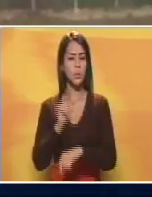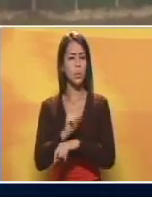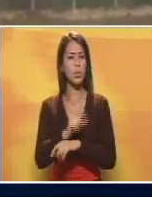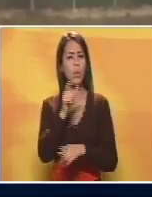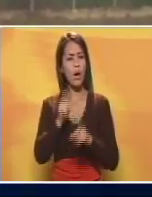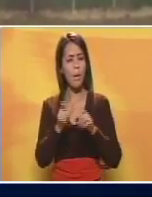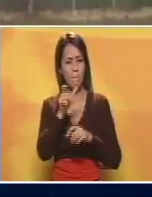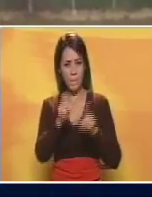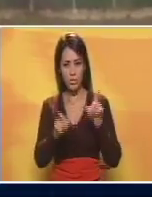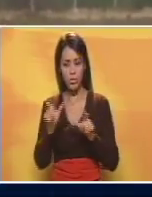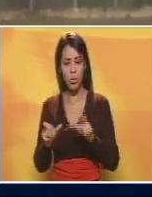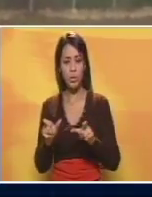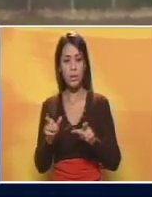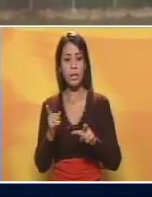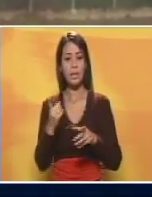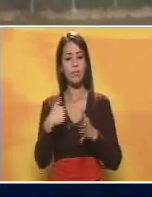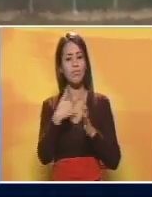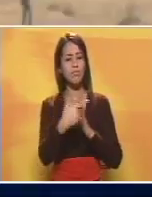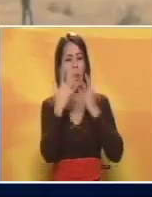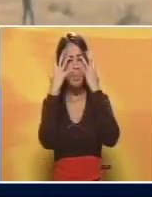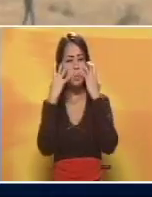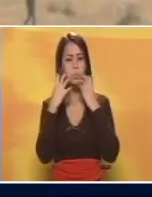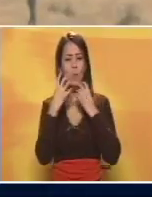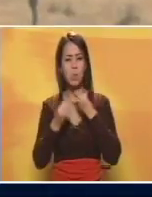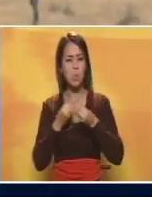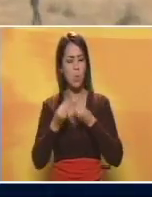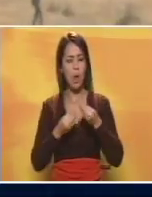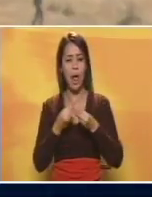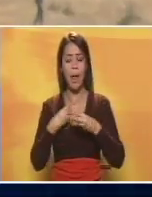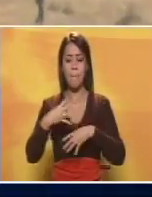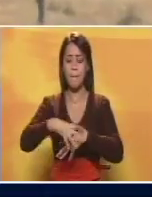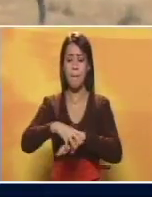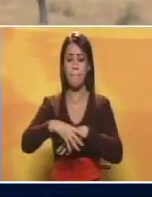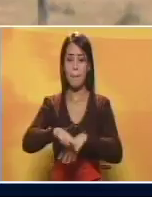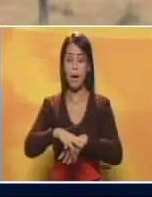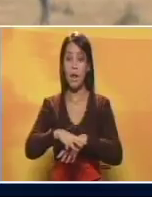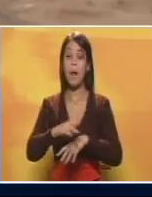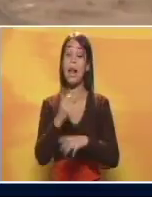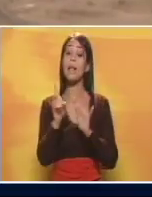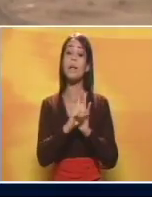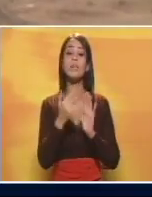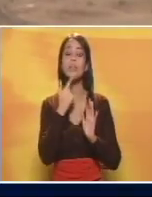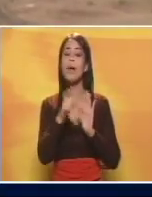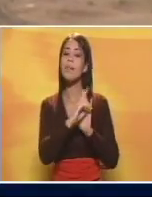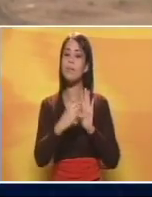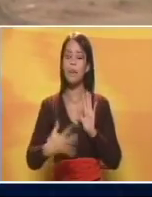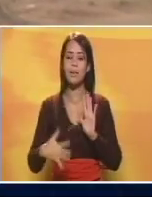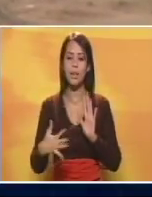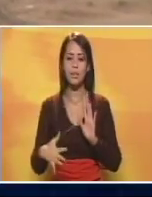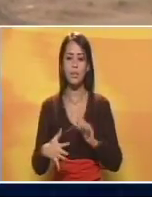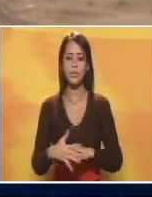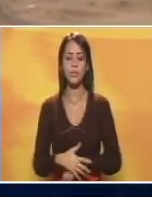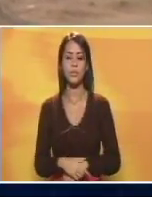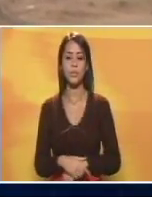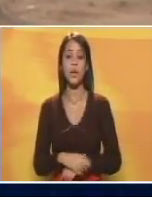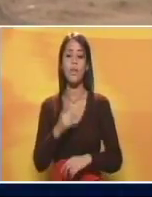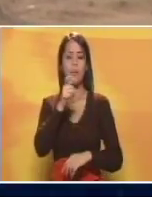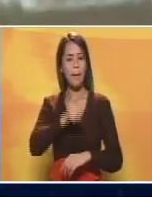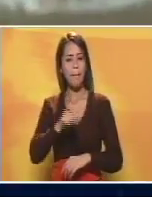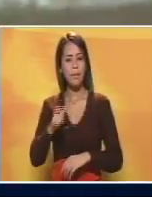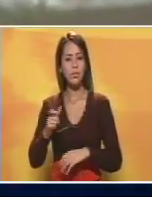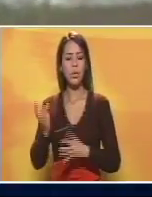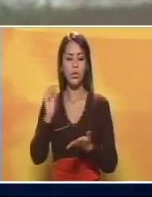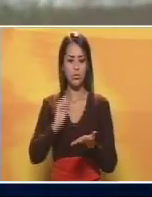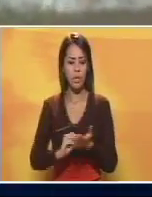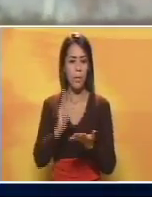personas de intentar llevar a cabo actos terroristas. En las manifestaciones reclaman el derecho al retorno de los refugiados palestinos a